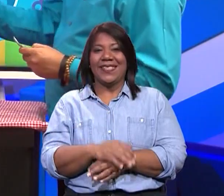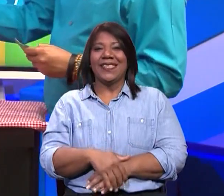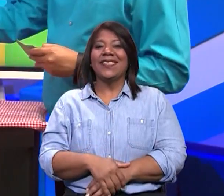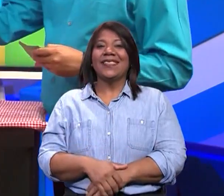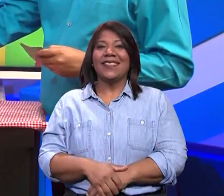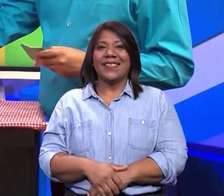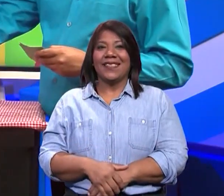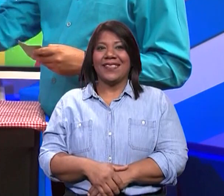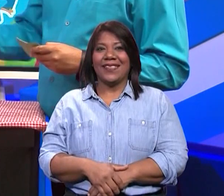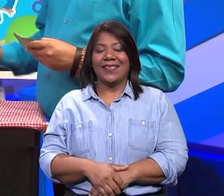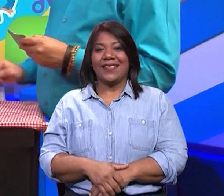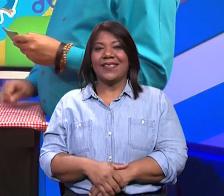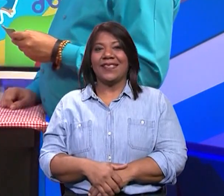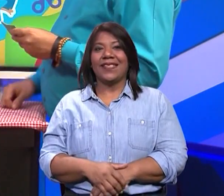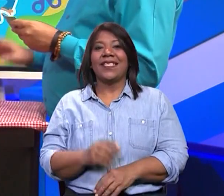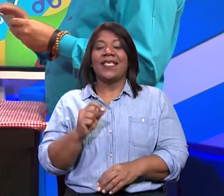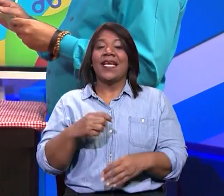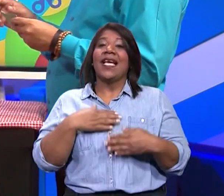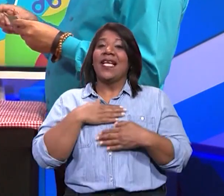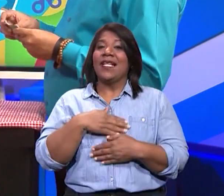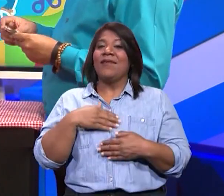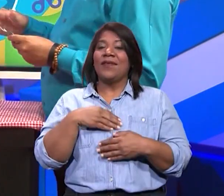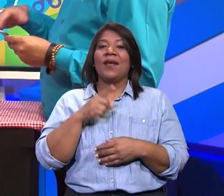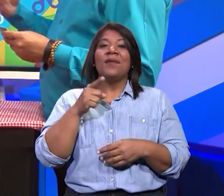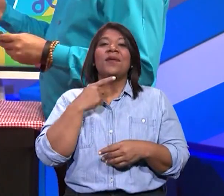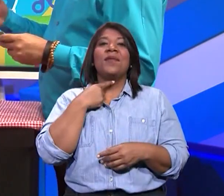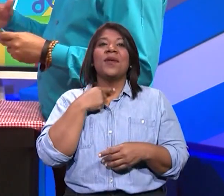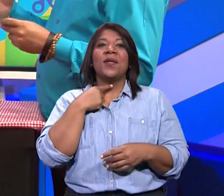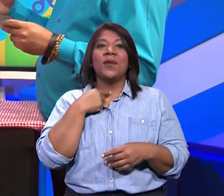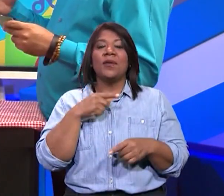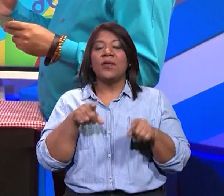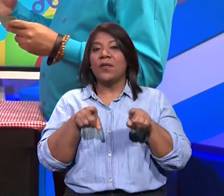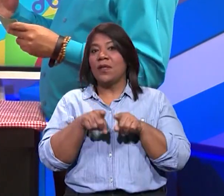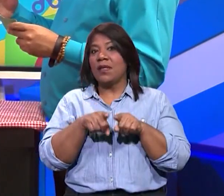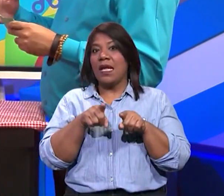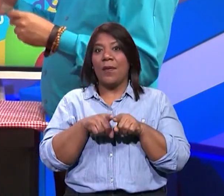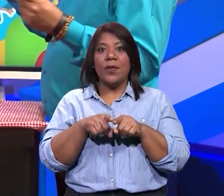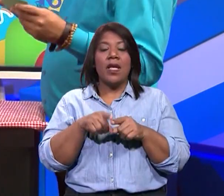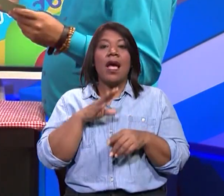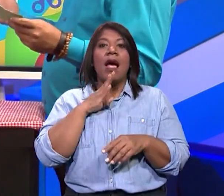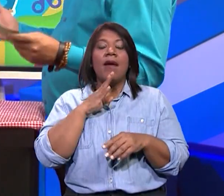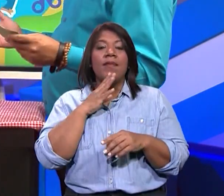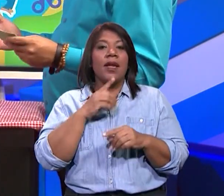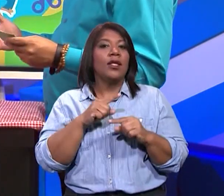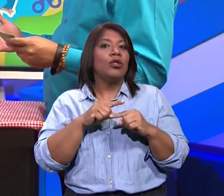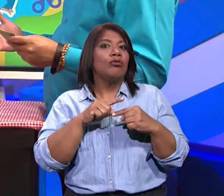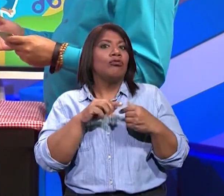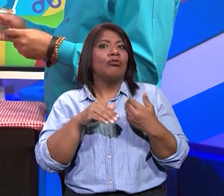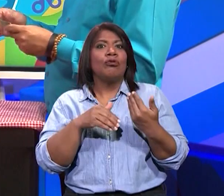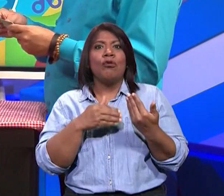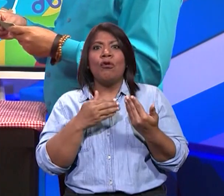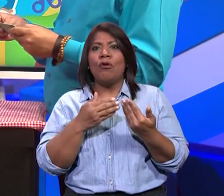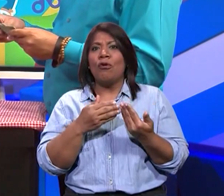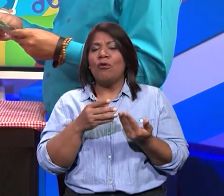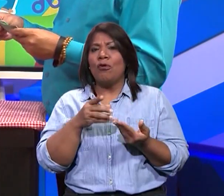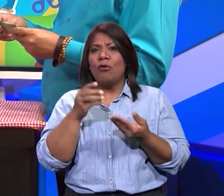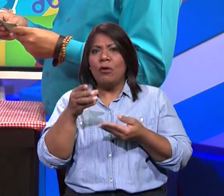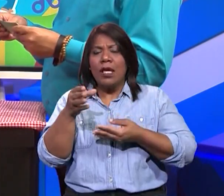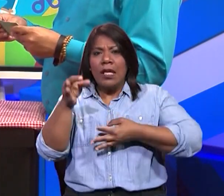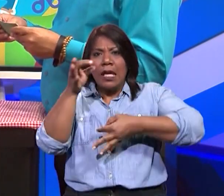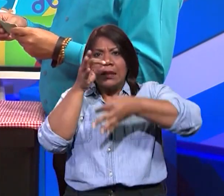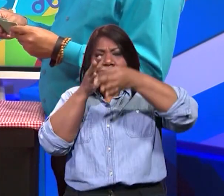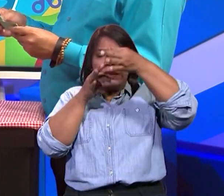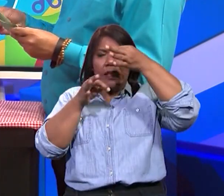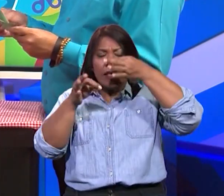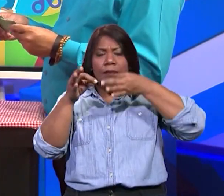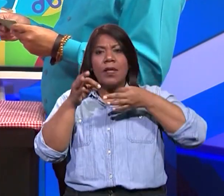muy bien. Correcto. Qué divertido, maestro Ramiro. A mí me encanta porque estamos tratando de engranar todo este conocimiento, ¿verdad, maestra Ramiro? Aprender